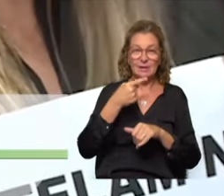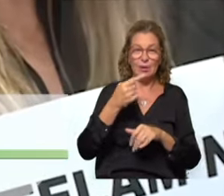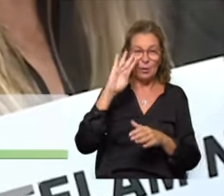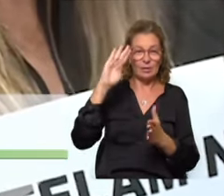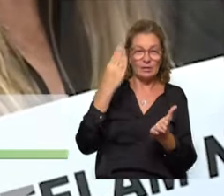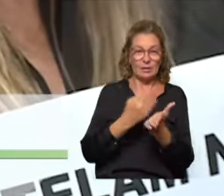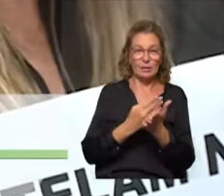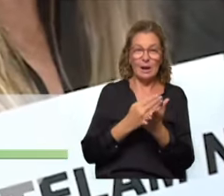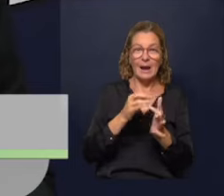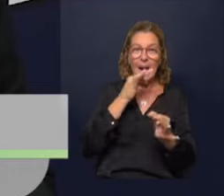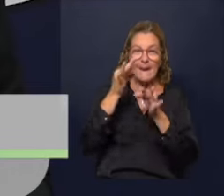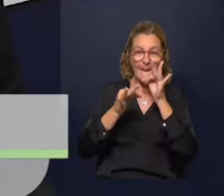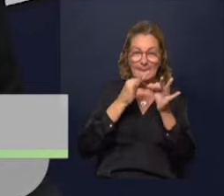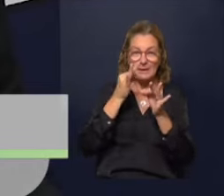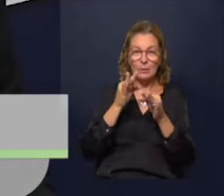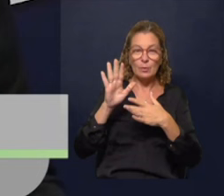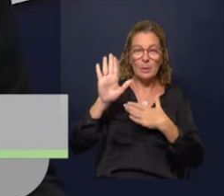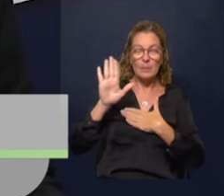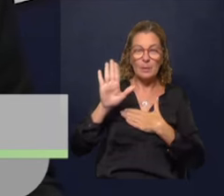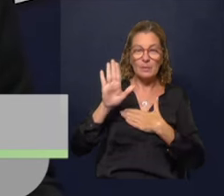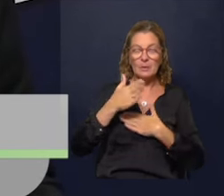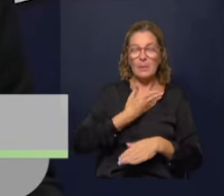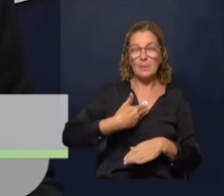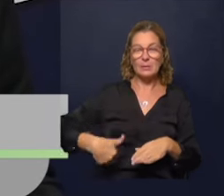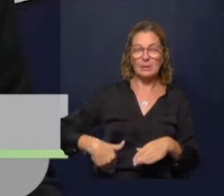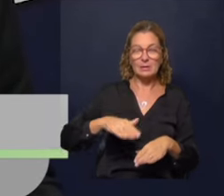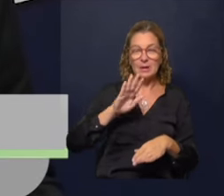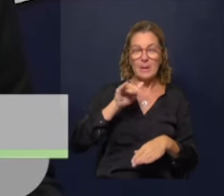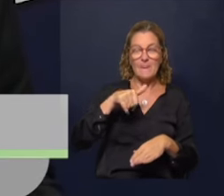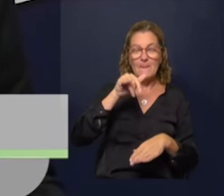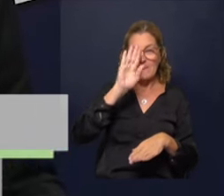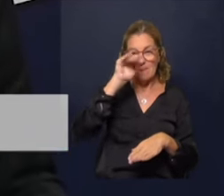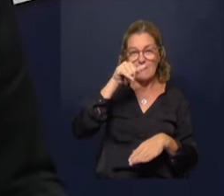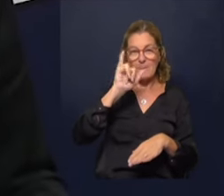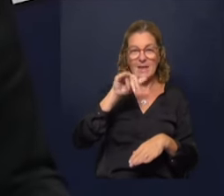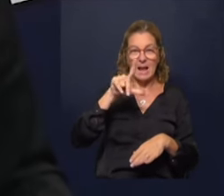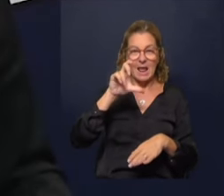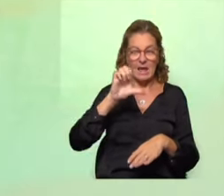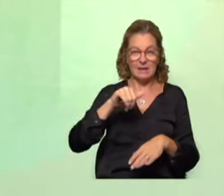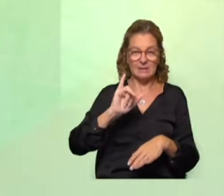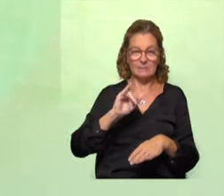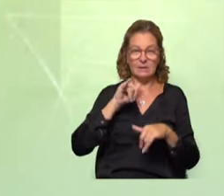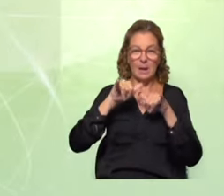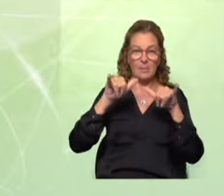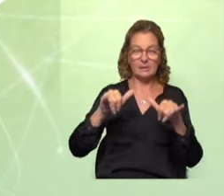dictadura y explicó que responde a una promesa del presidente Milei durante su campaña electoral.